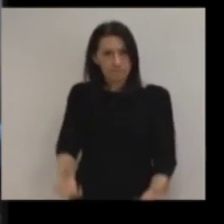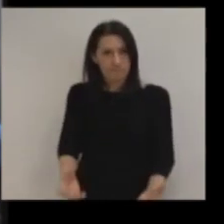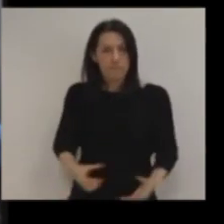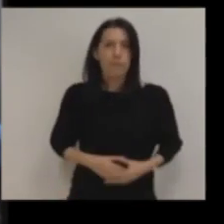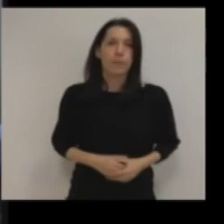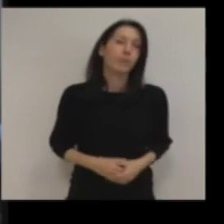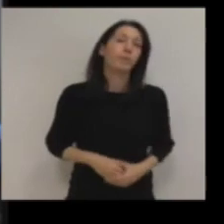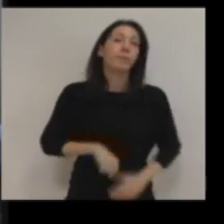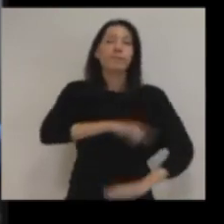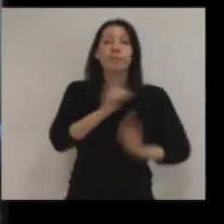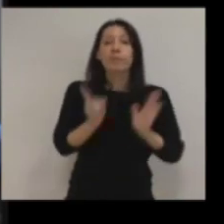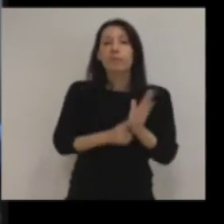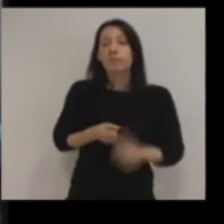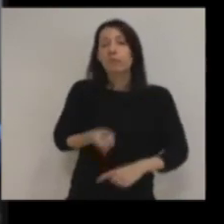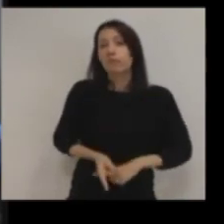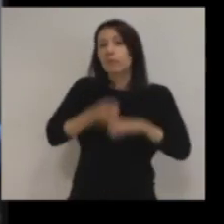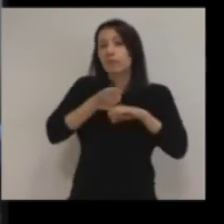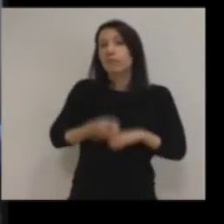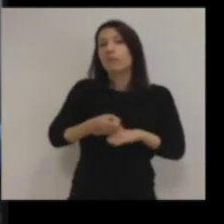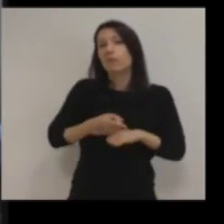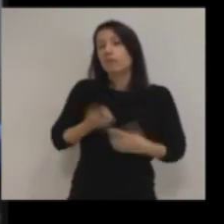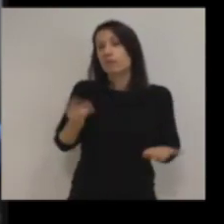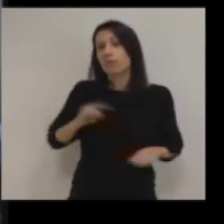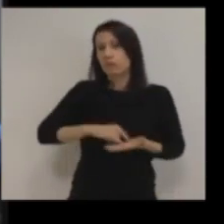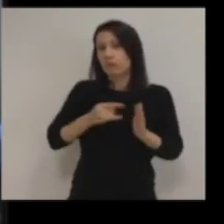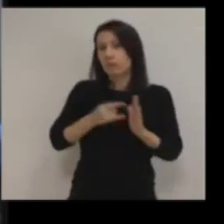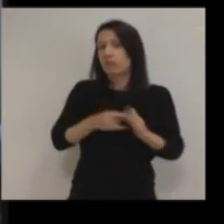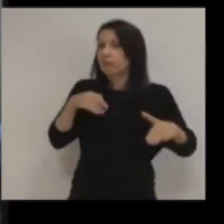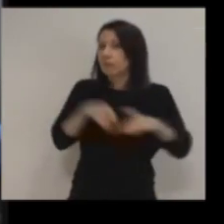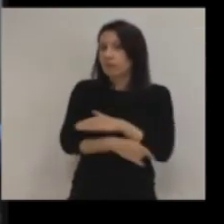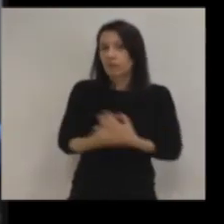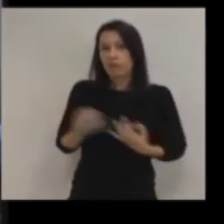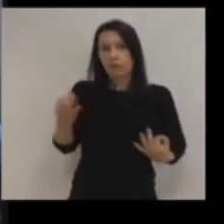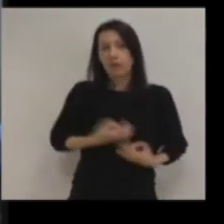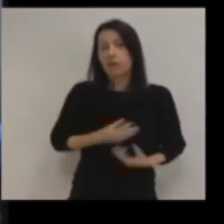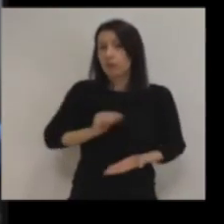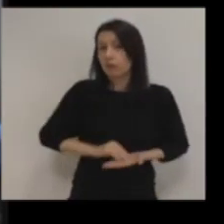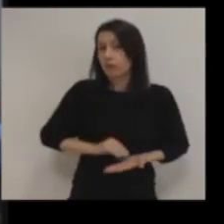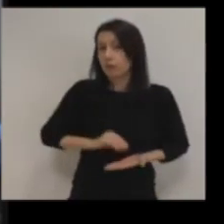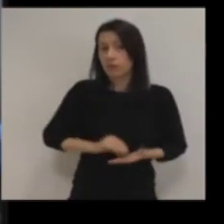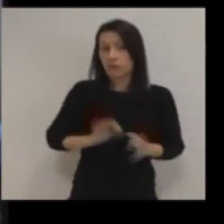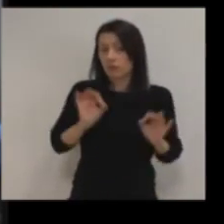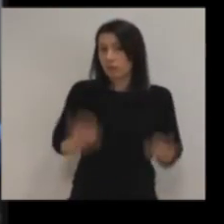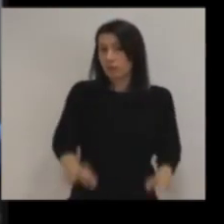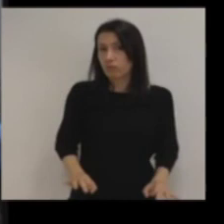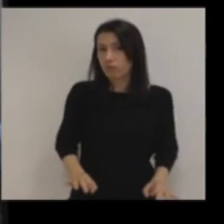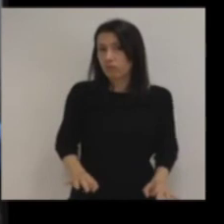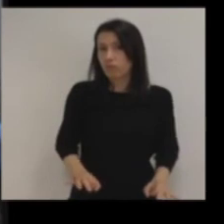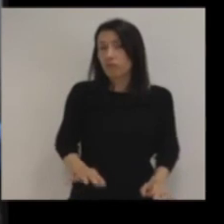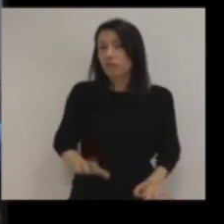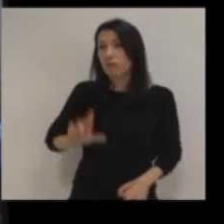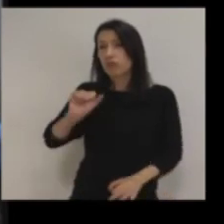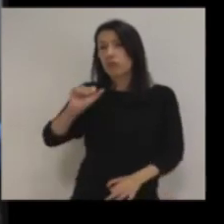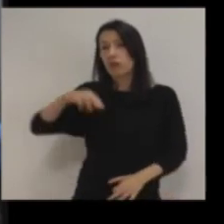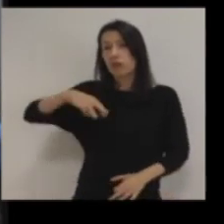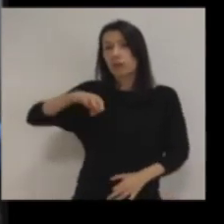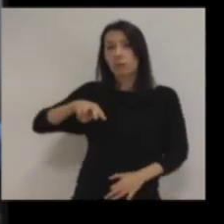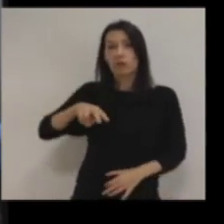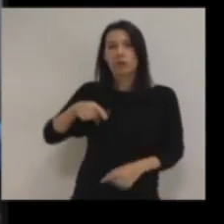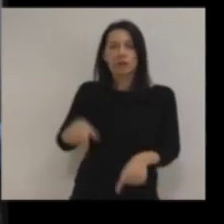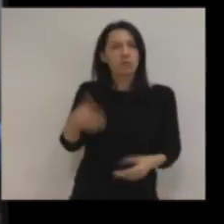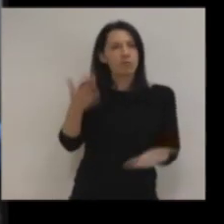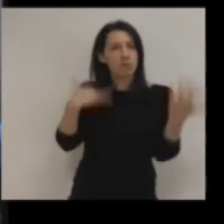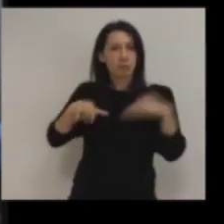La ley obliga a que los medios tecnológicos sean accesibles, pero muchas veces los medios son los que hay, y Ramón decía que esa no se